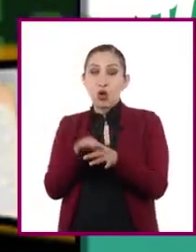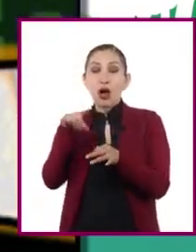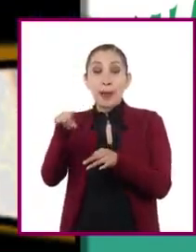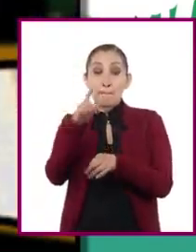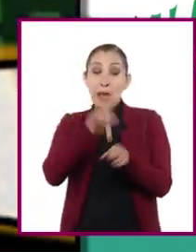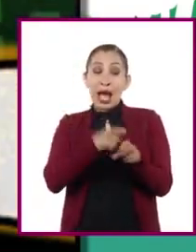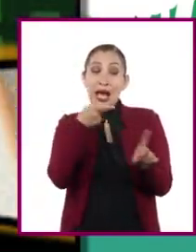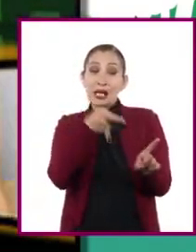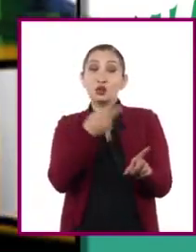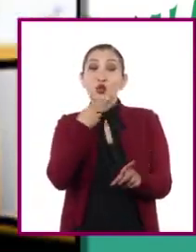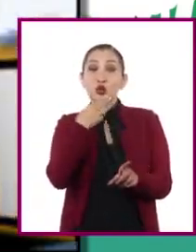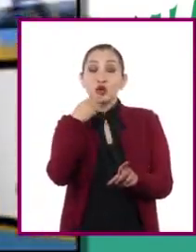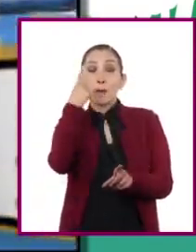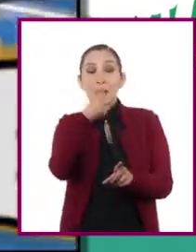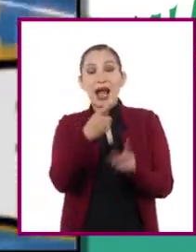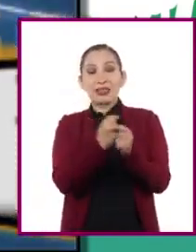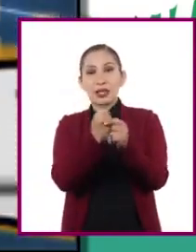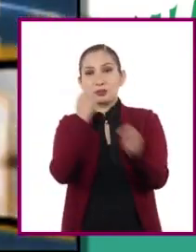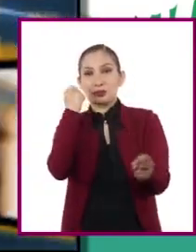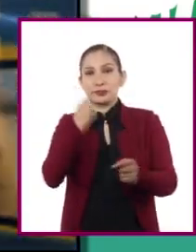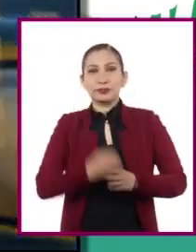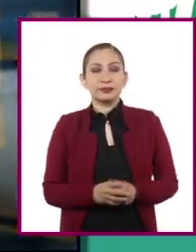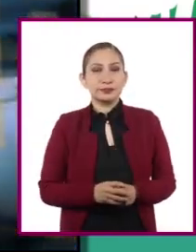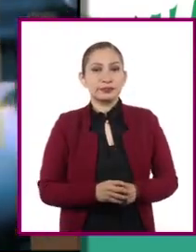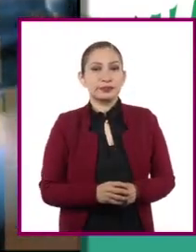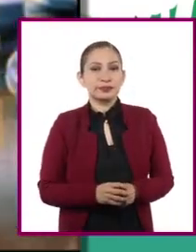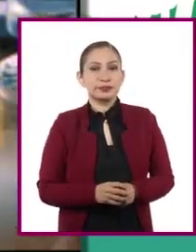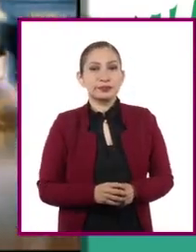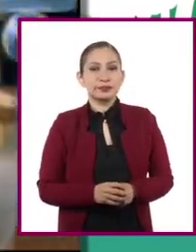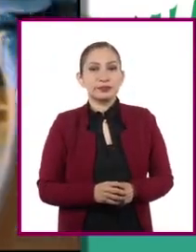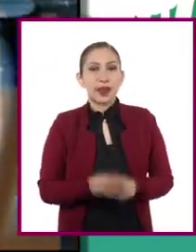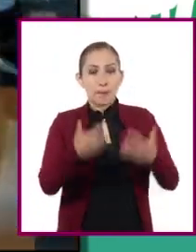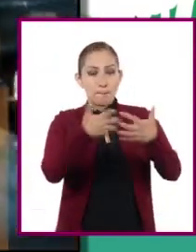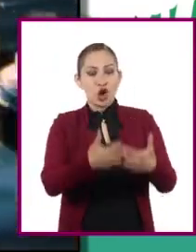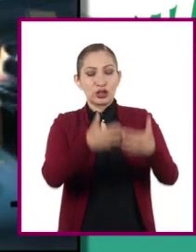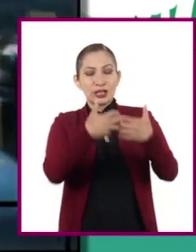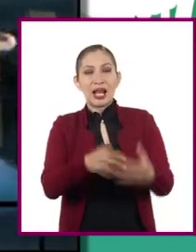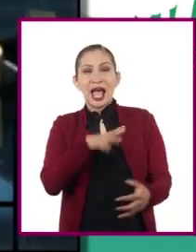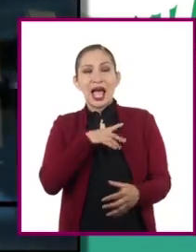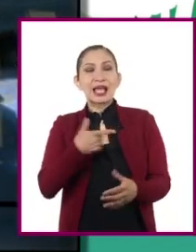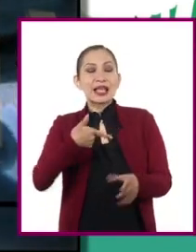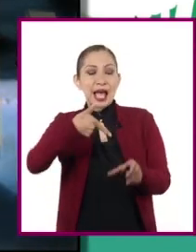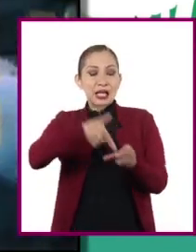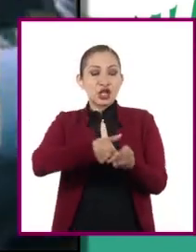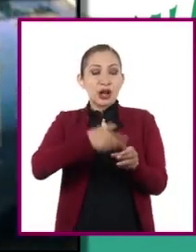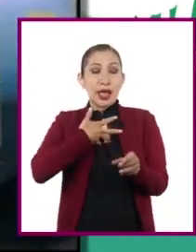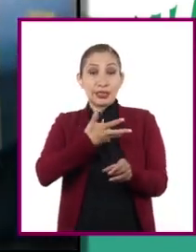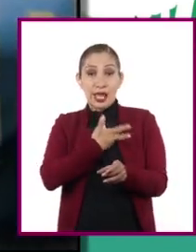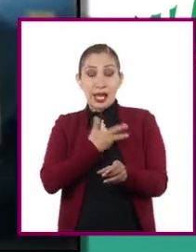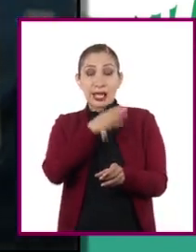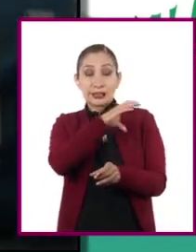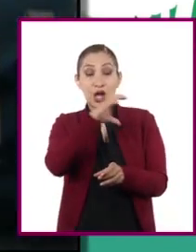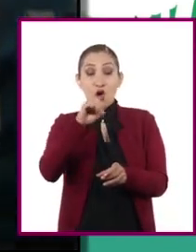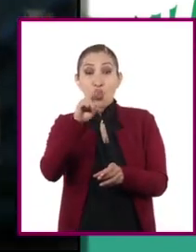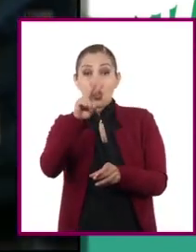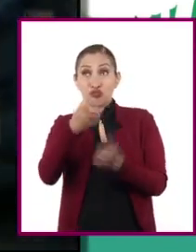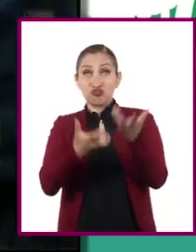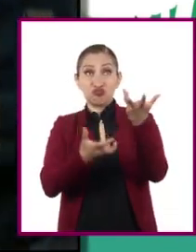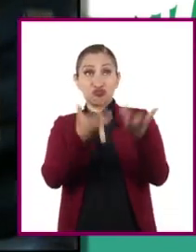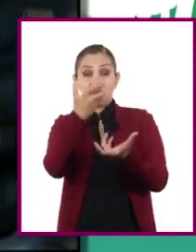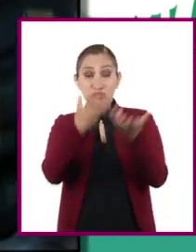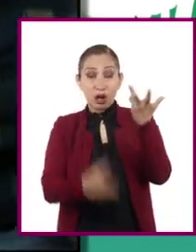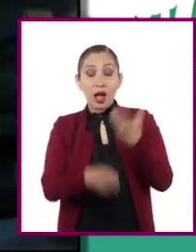y es el principal combustible para el transporte. Los motores a gasolina emiten, además de dióxido de